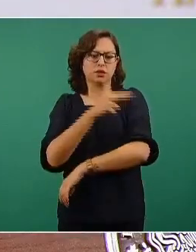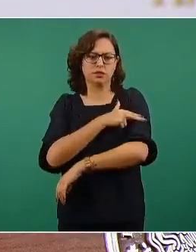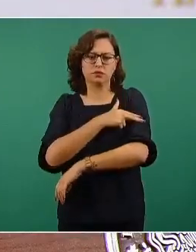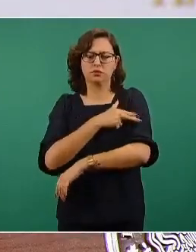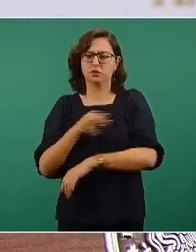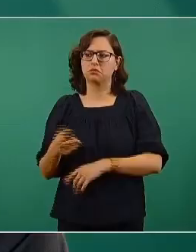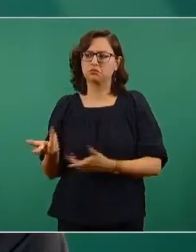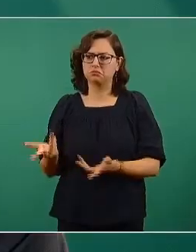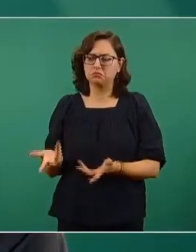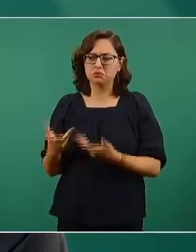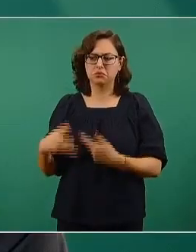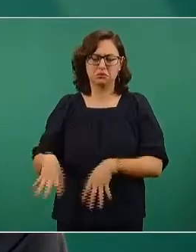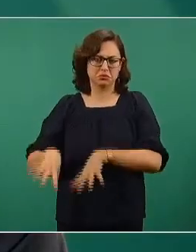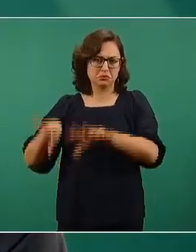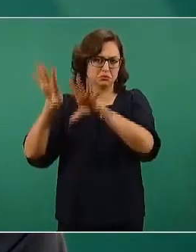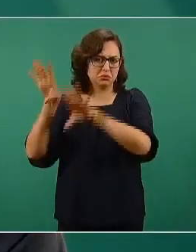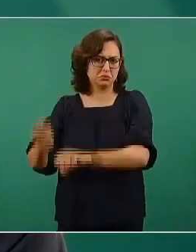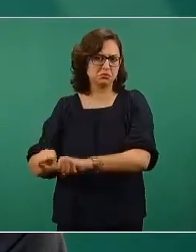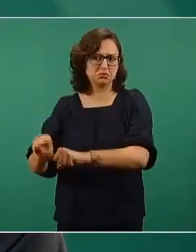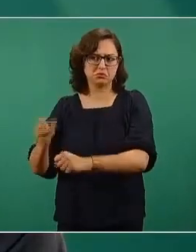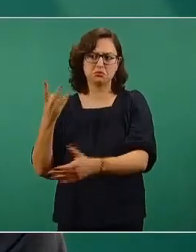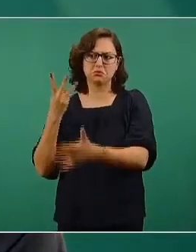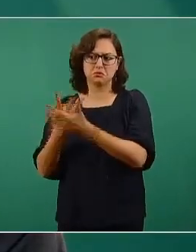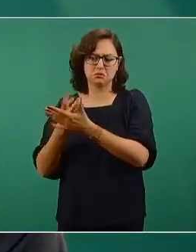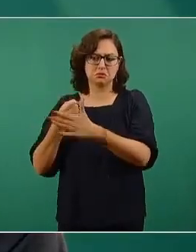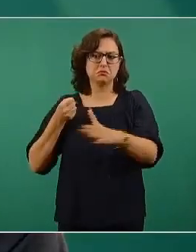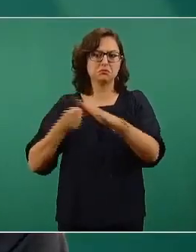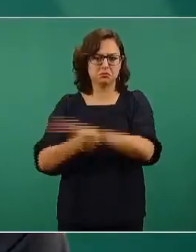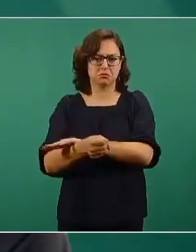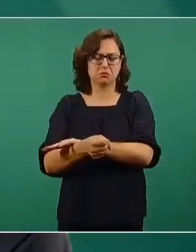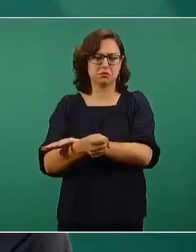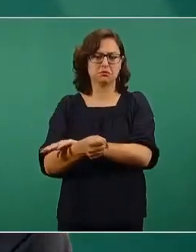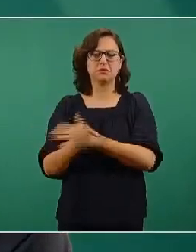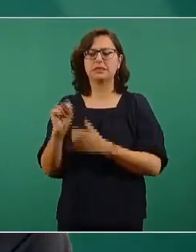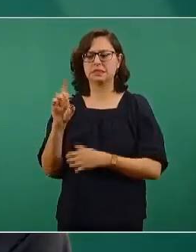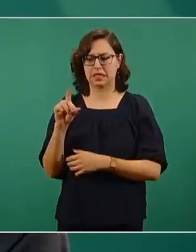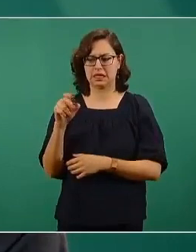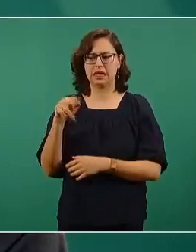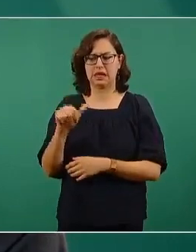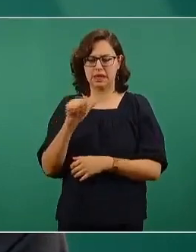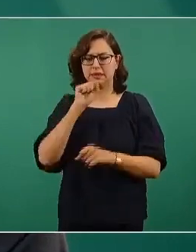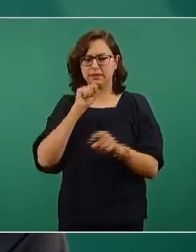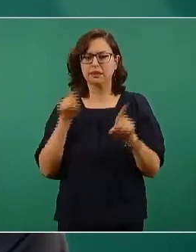Nacional y la Secretaría de la Defensa. Entonces,